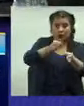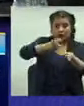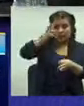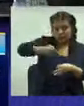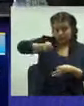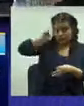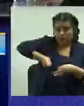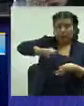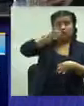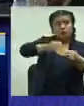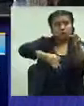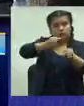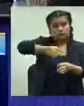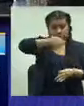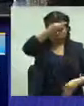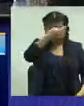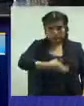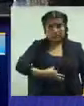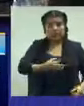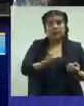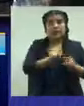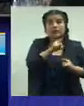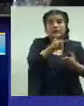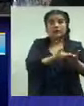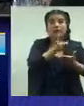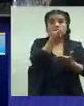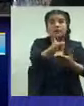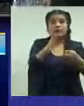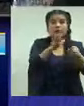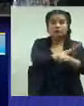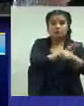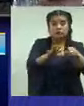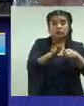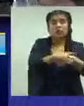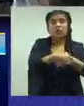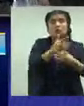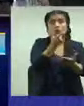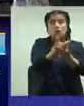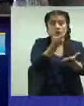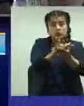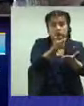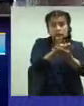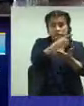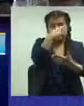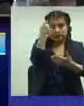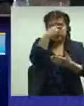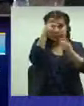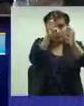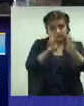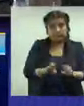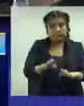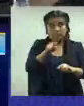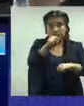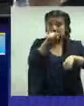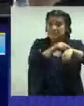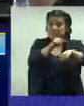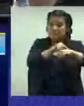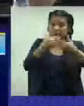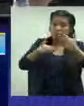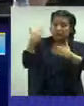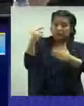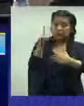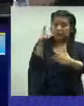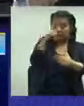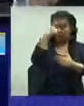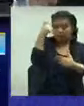una sentencia firme, entonces se debe de pagar todos esos sueldos caídos y reinstalarlo, y esto se ha vuelto un